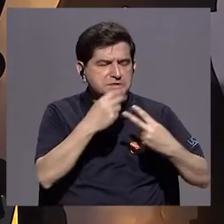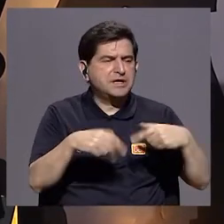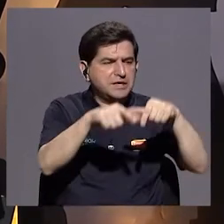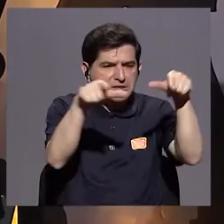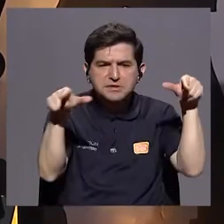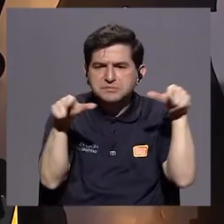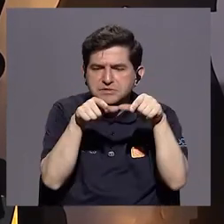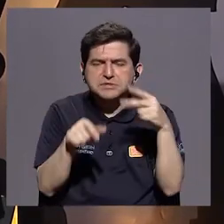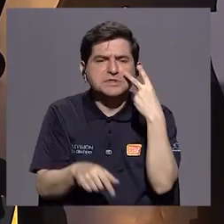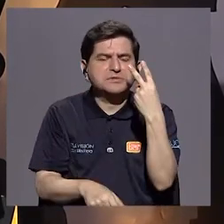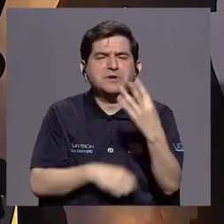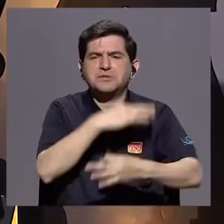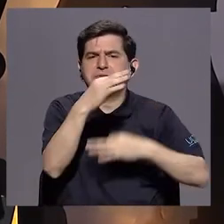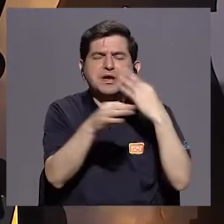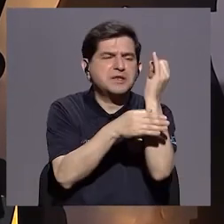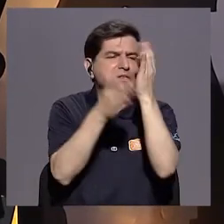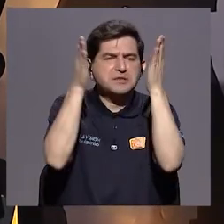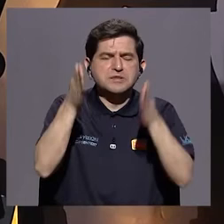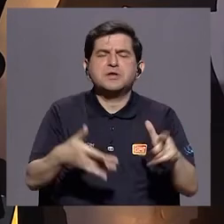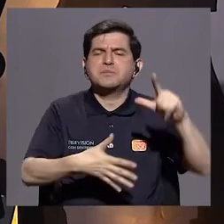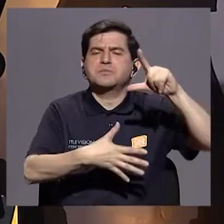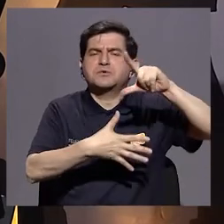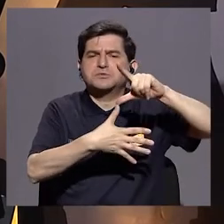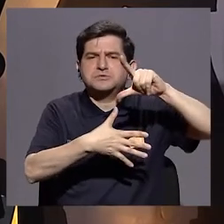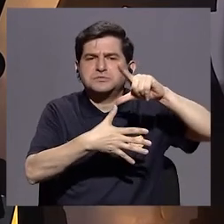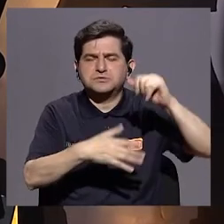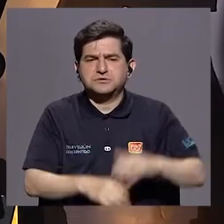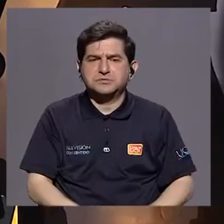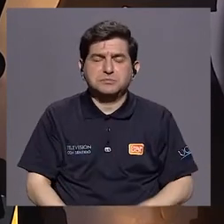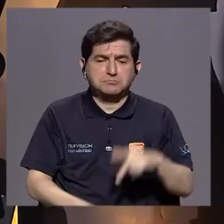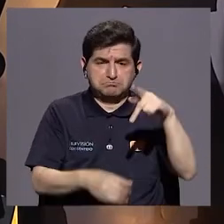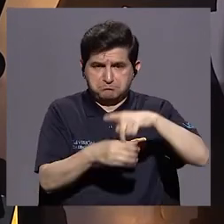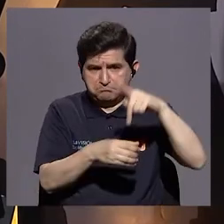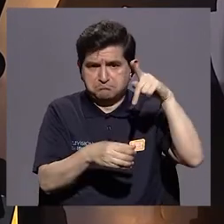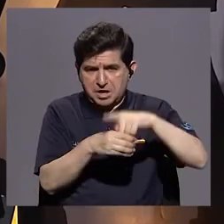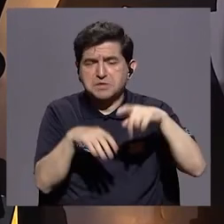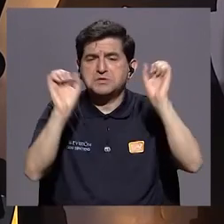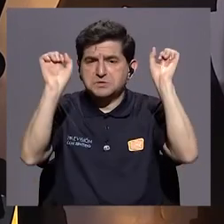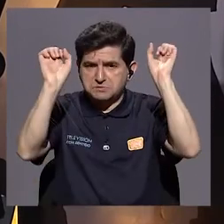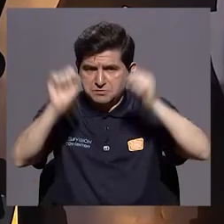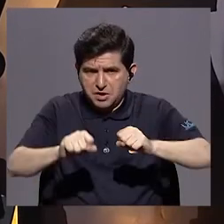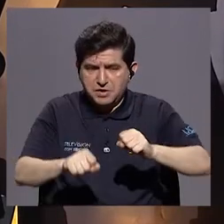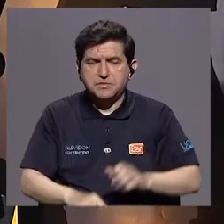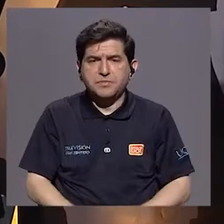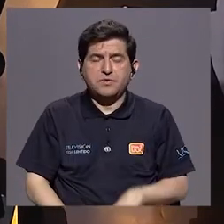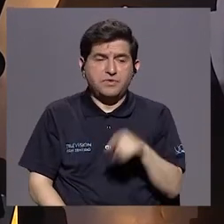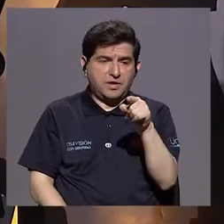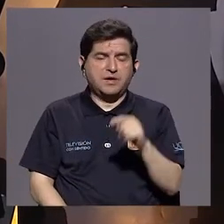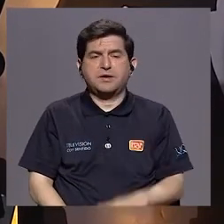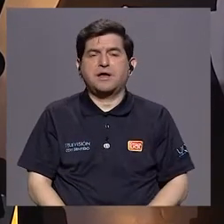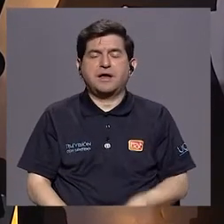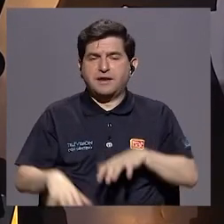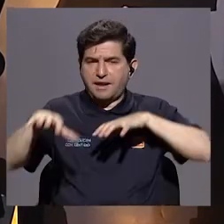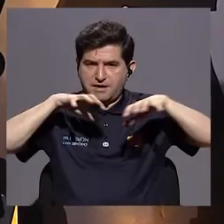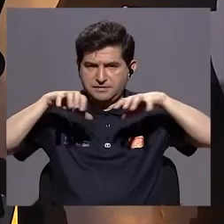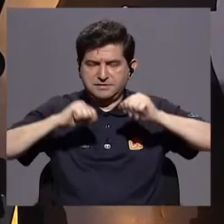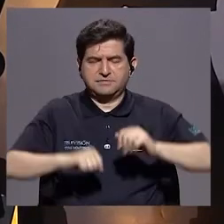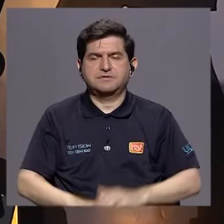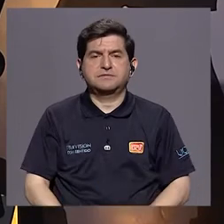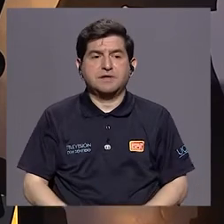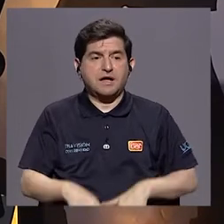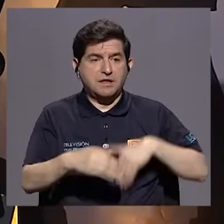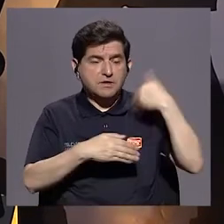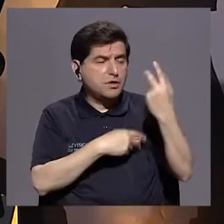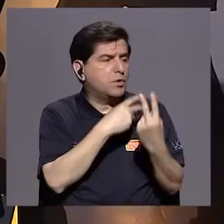estudio porque quería ver qué tipos de artistas latinoamericanos involucraba en su bienal y